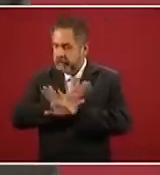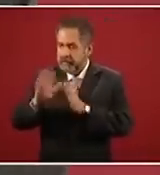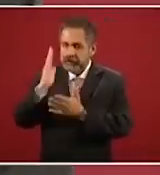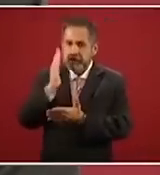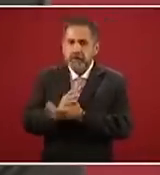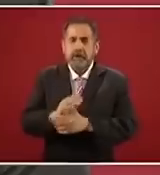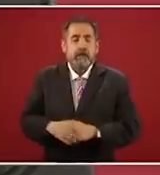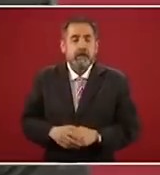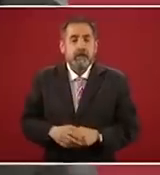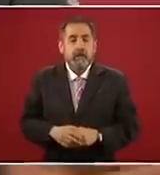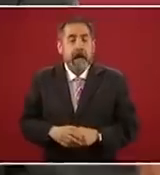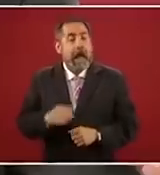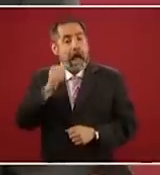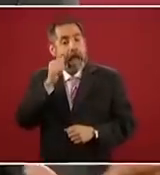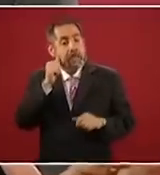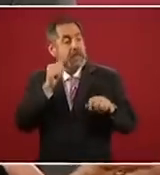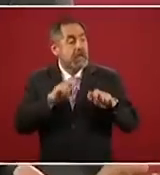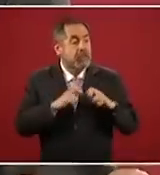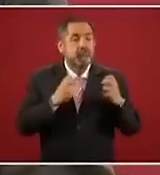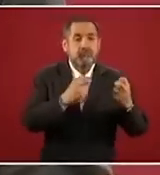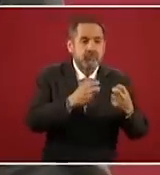Esto lo entendieron muy bien